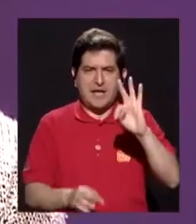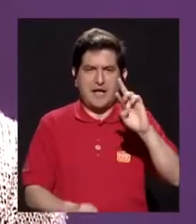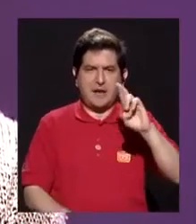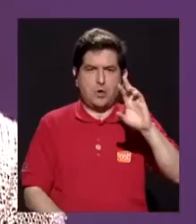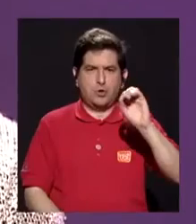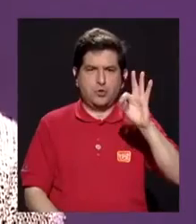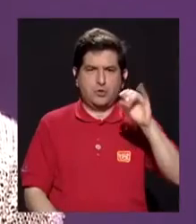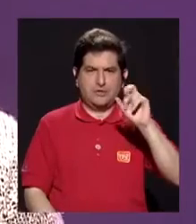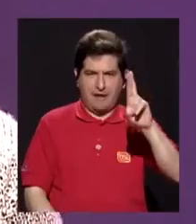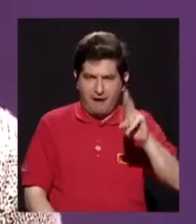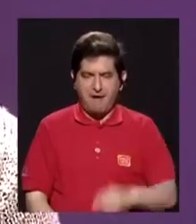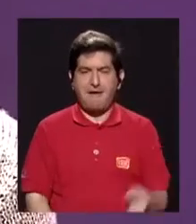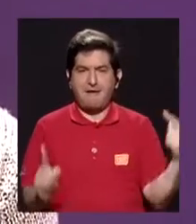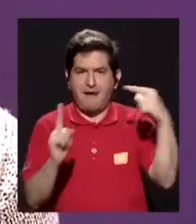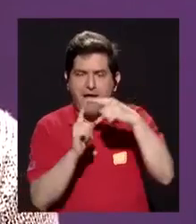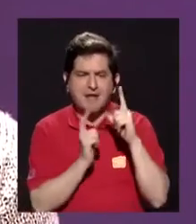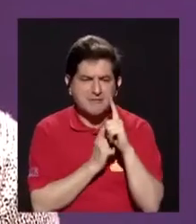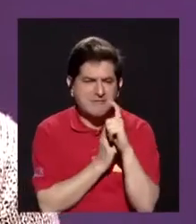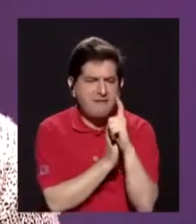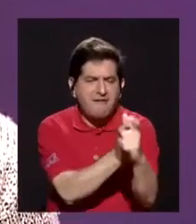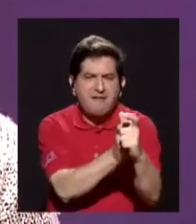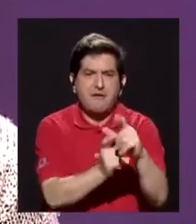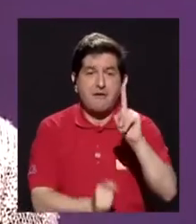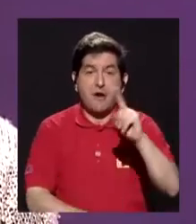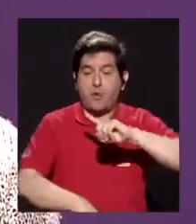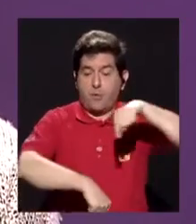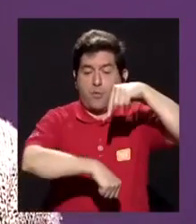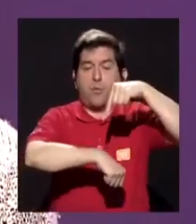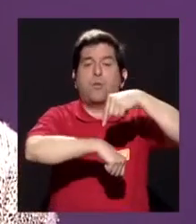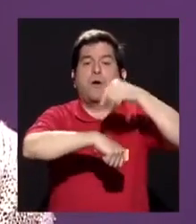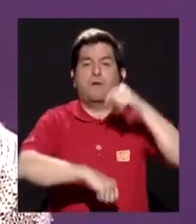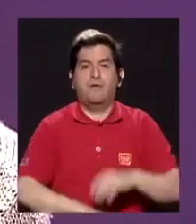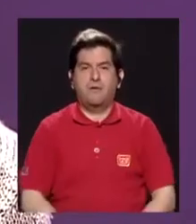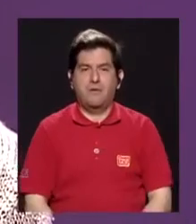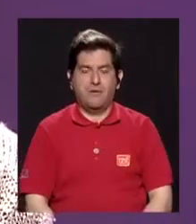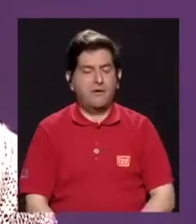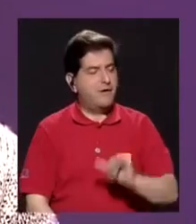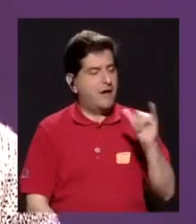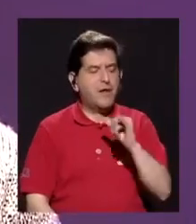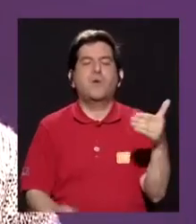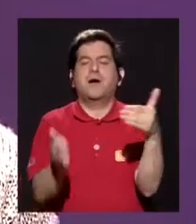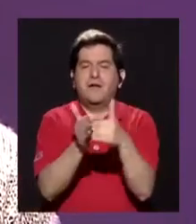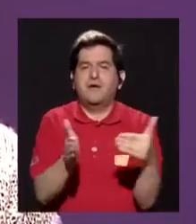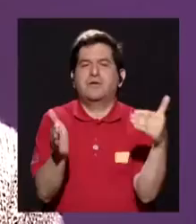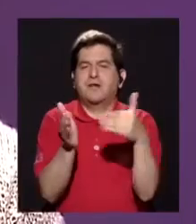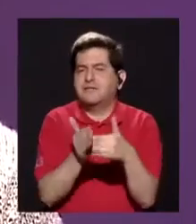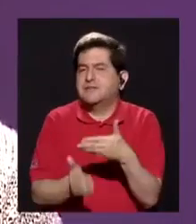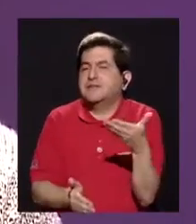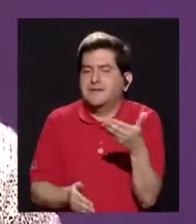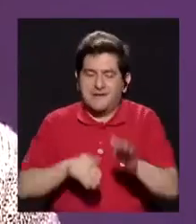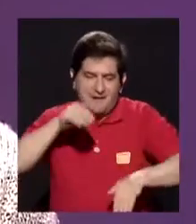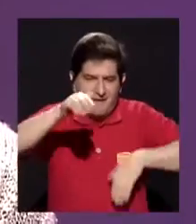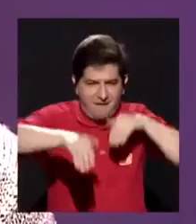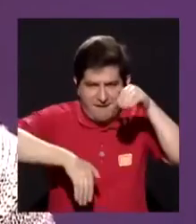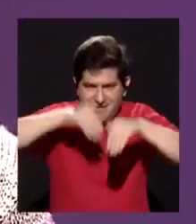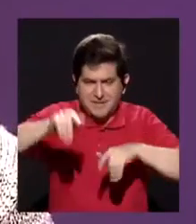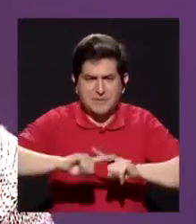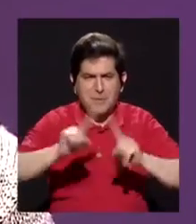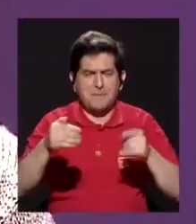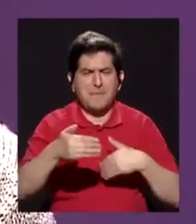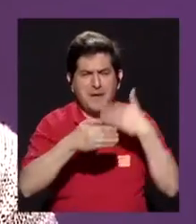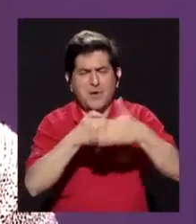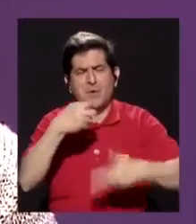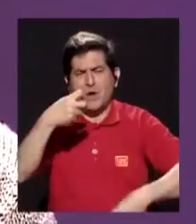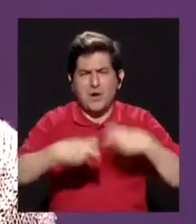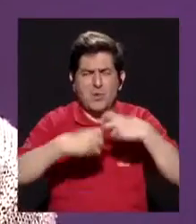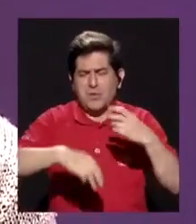lograr correr una hora, ¿verdad? Y retomé la natación. Pero luego me surgió un problema